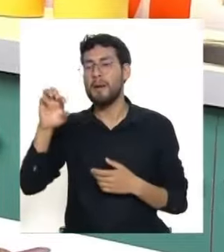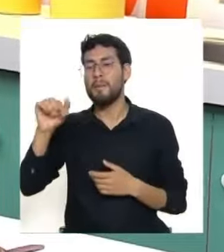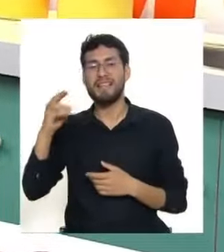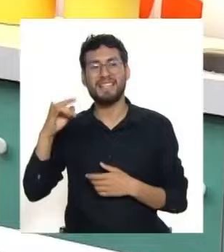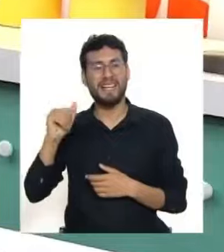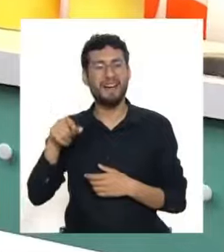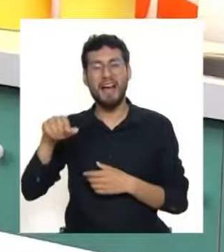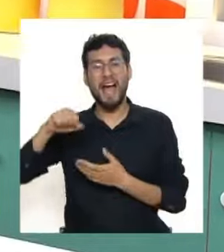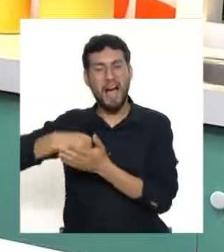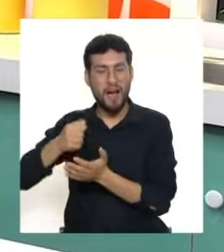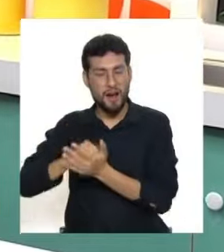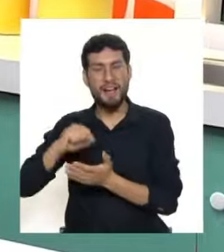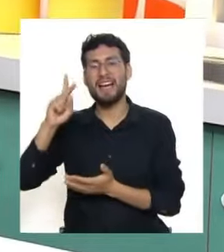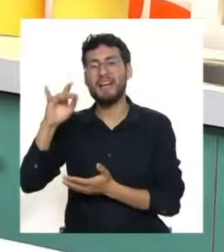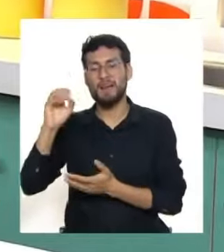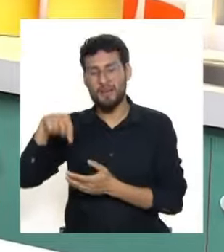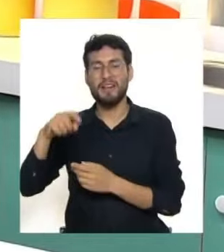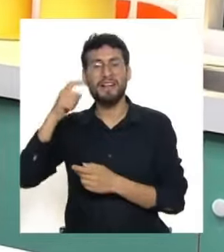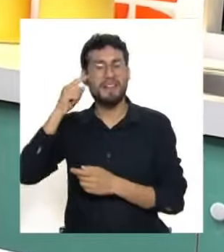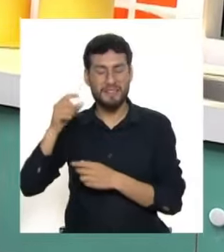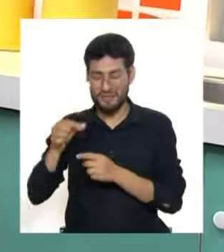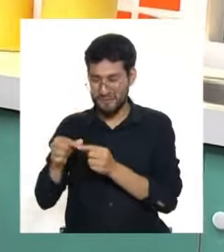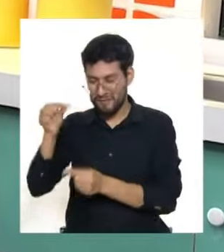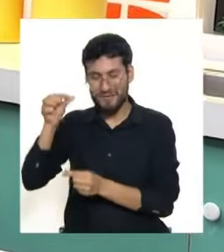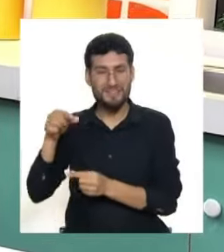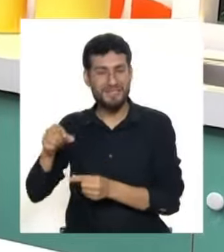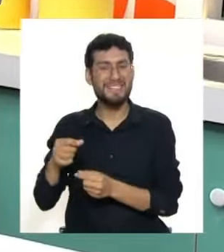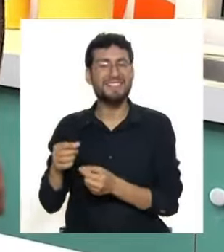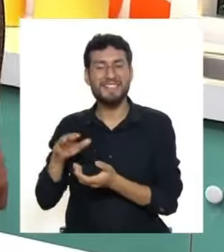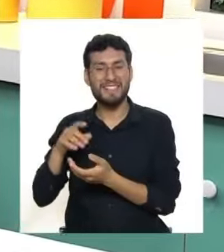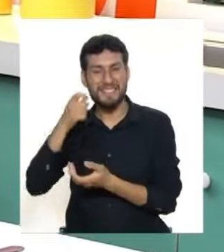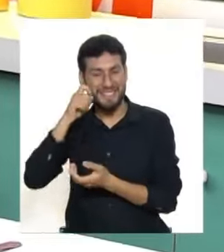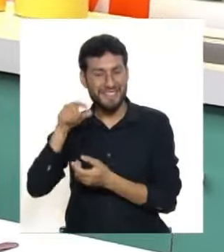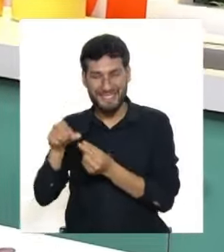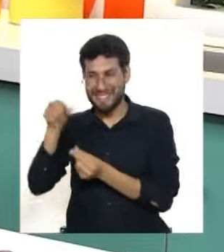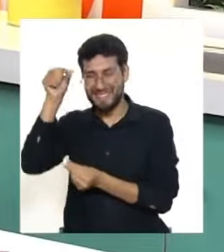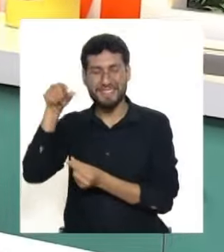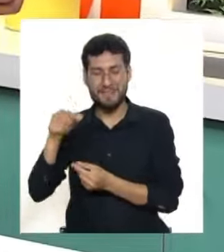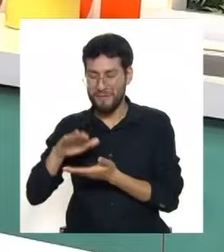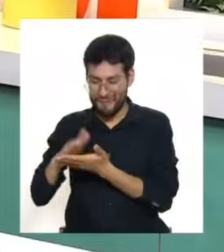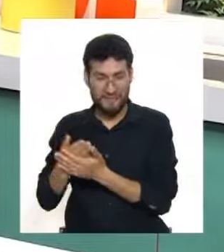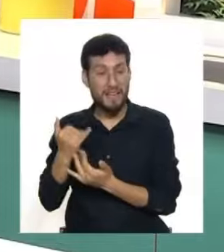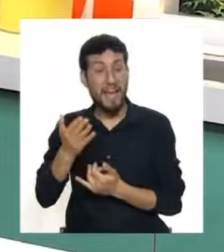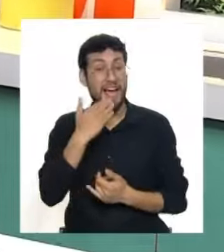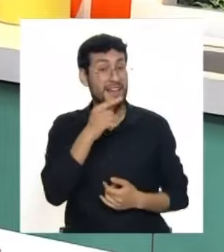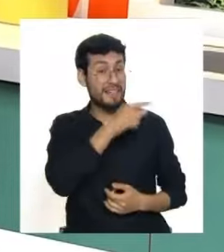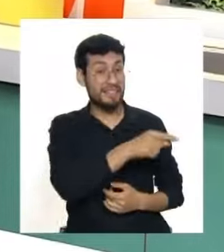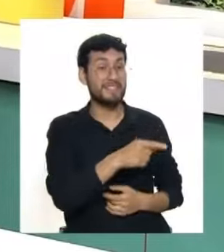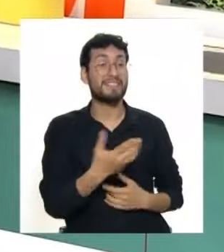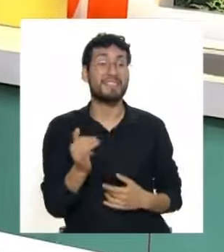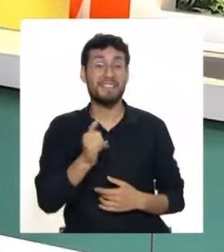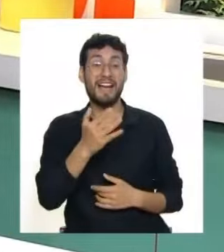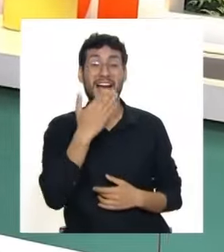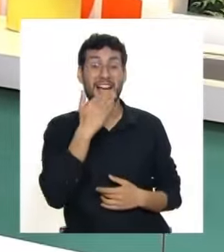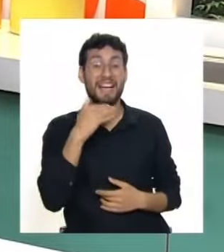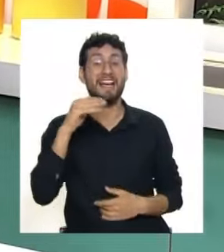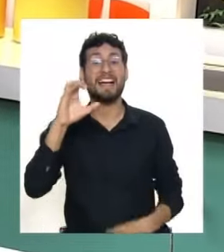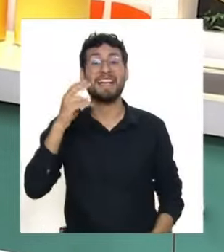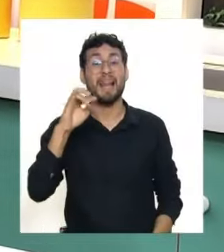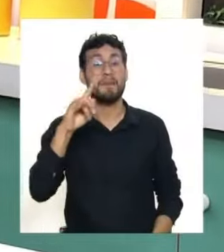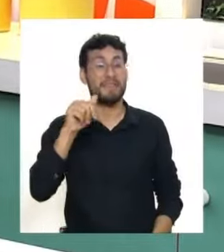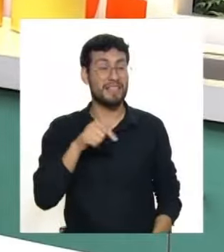que es el ajo con el kion, con la cebolla china frita. Y ahorita estamos salteando acá. Y tenemos un ajicito allá también con el ají